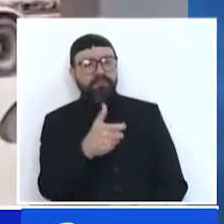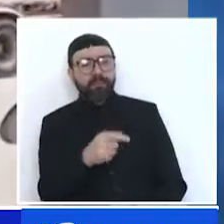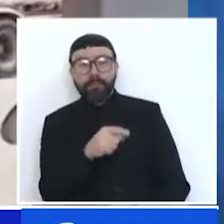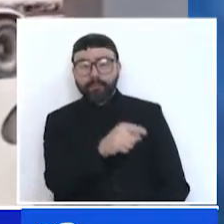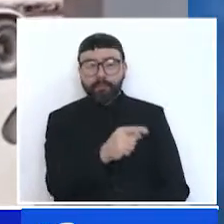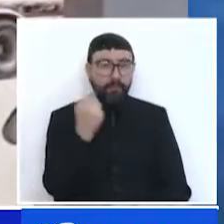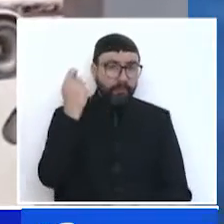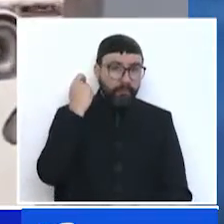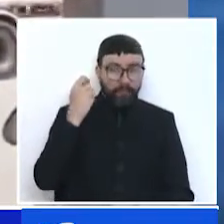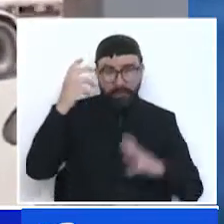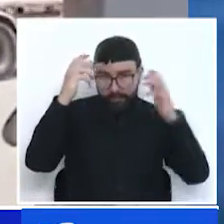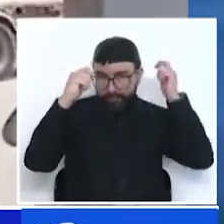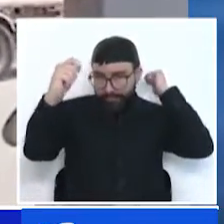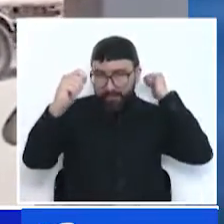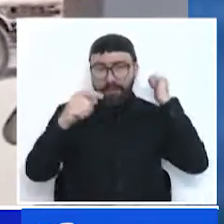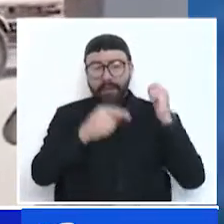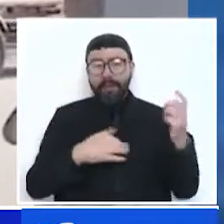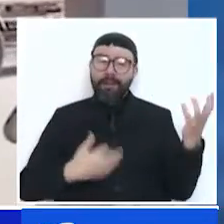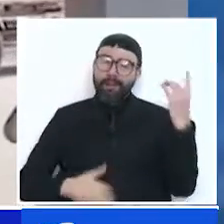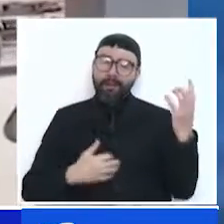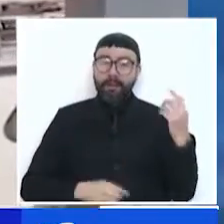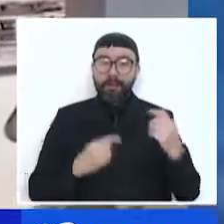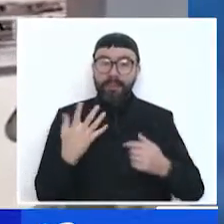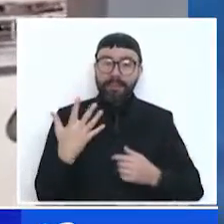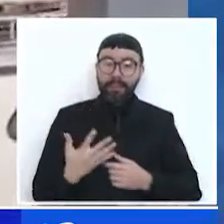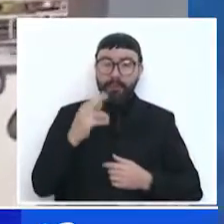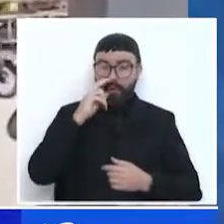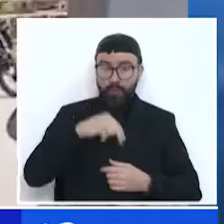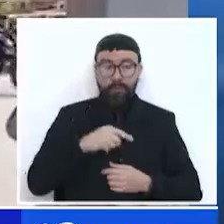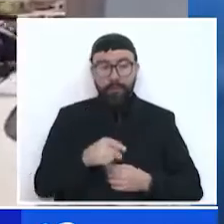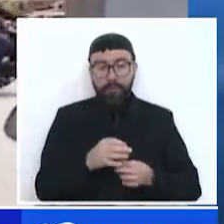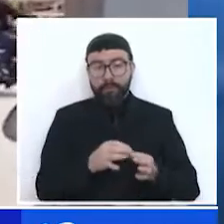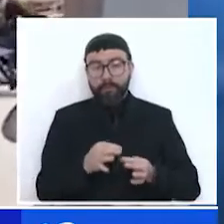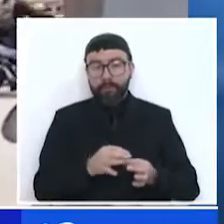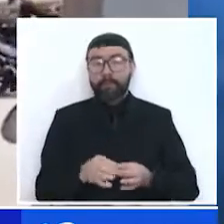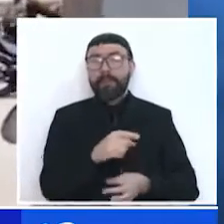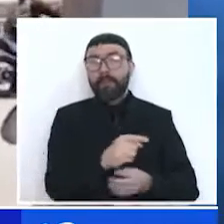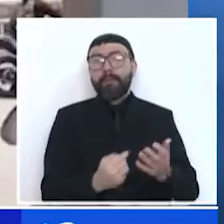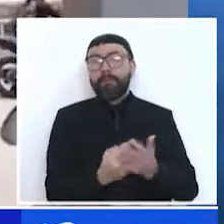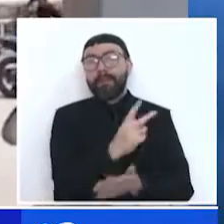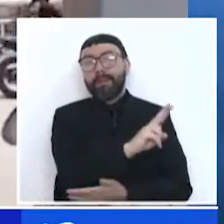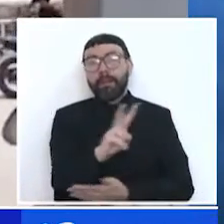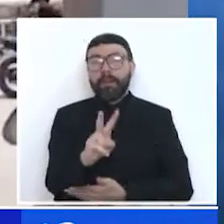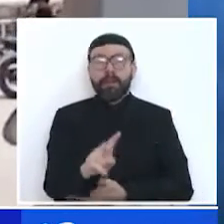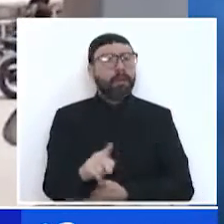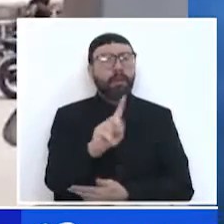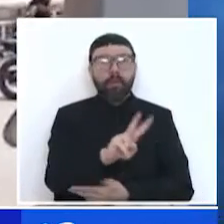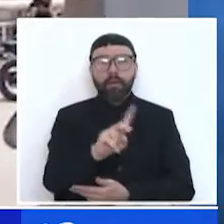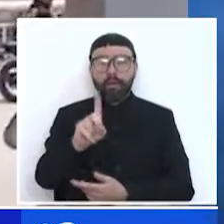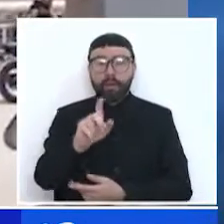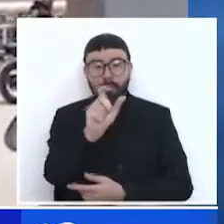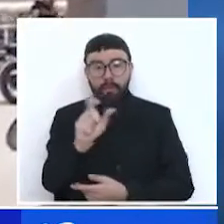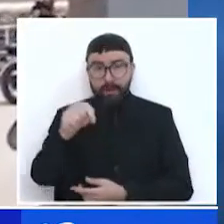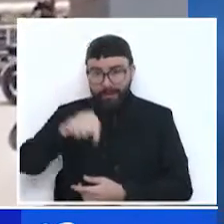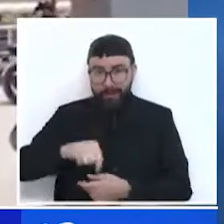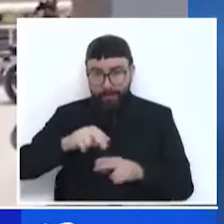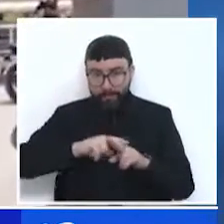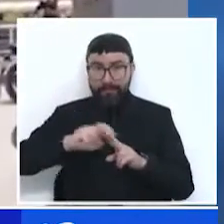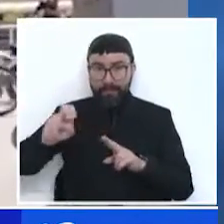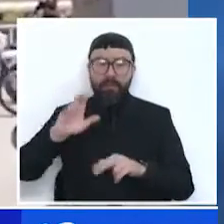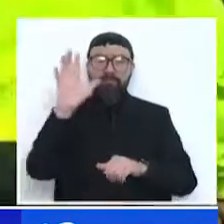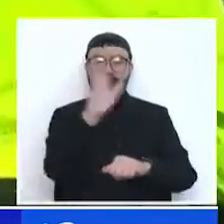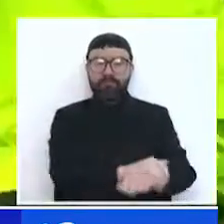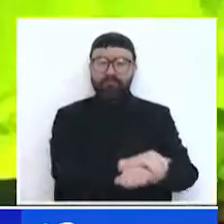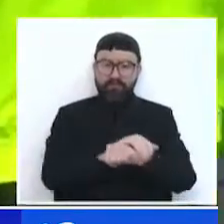junio en el sector de La Pradera, en Villa María. 21 personas han sido capturadas en Manizales en lo corrido del año